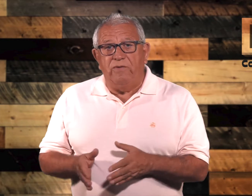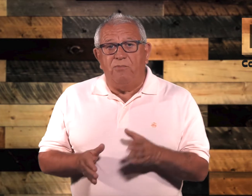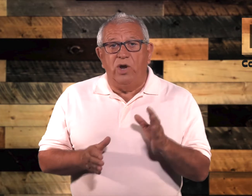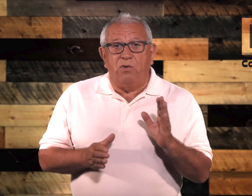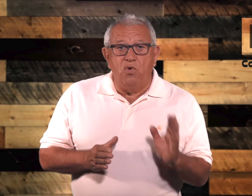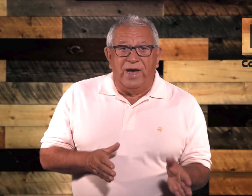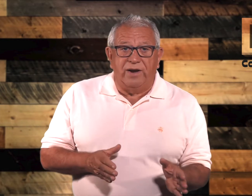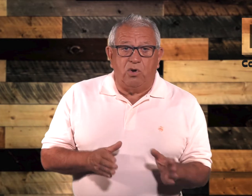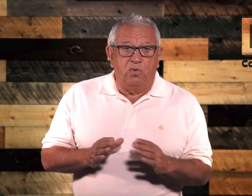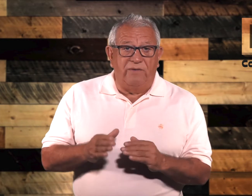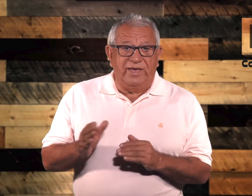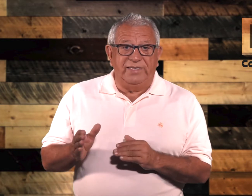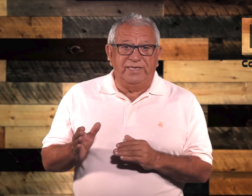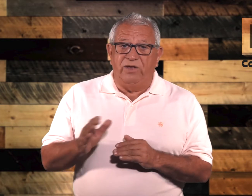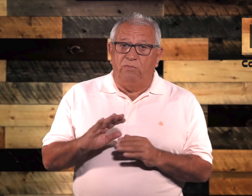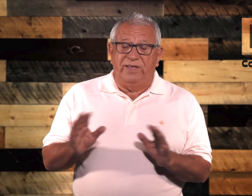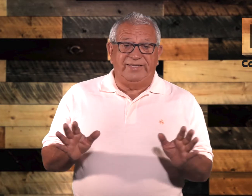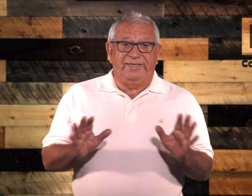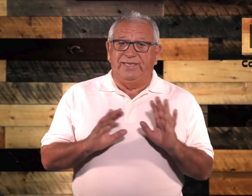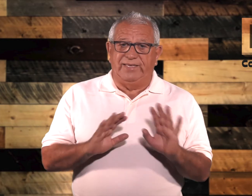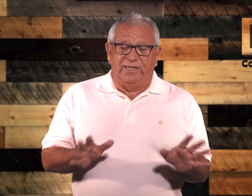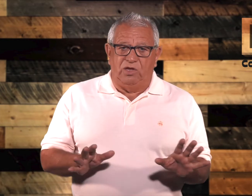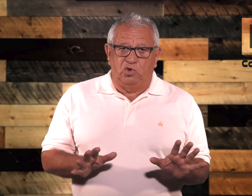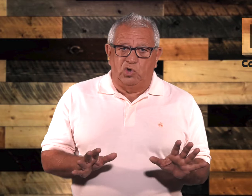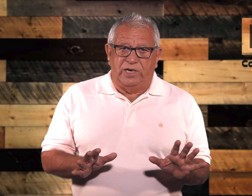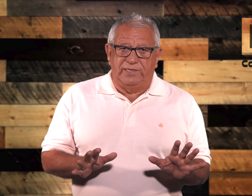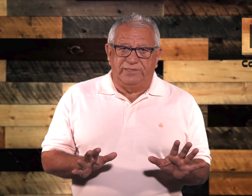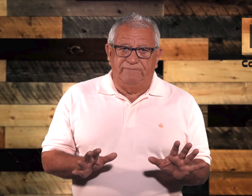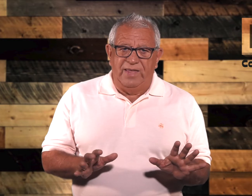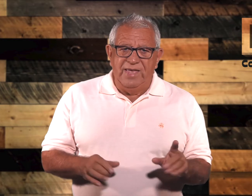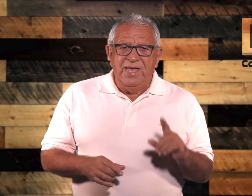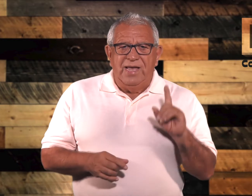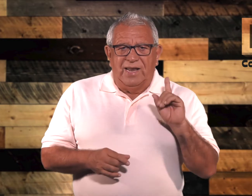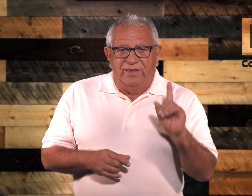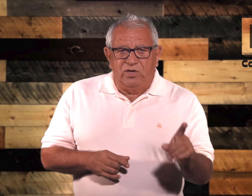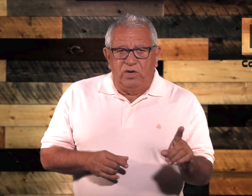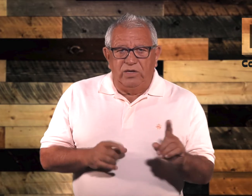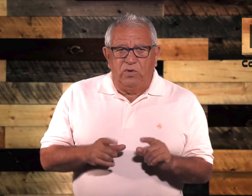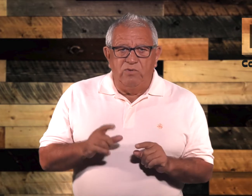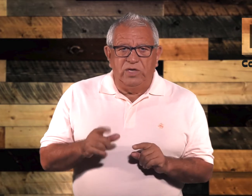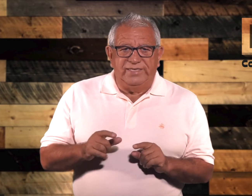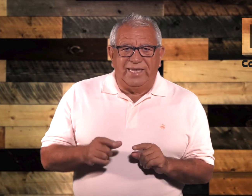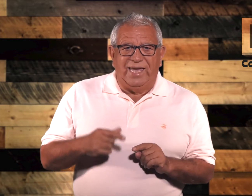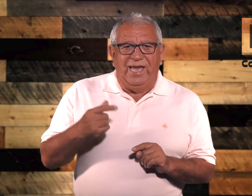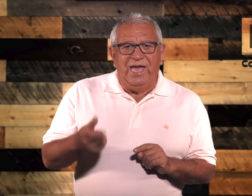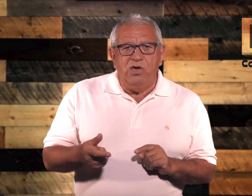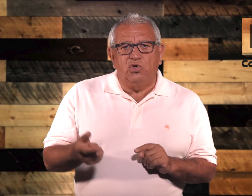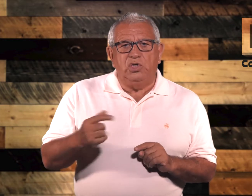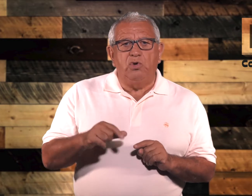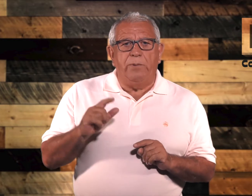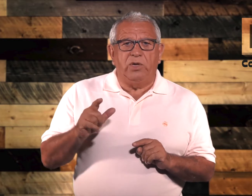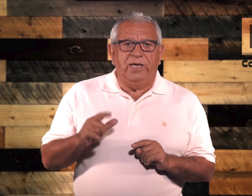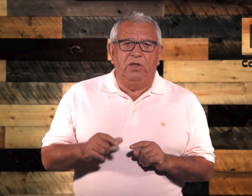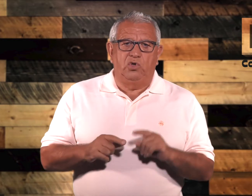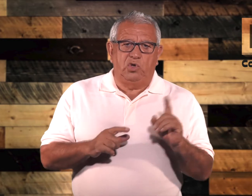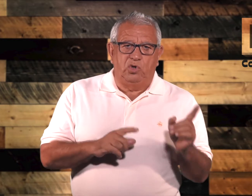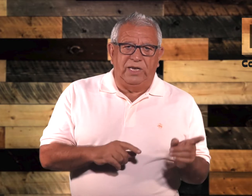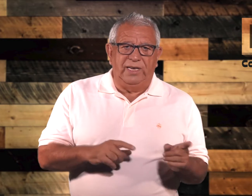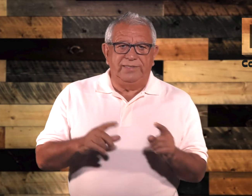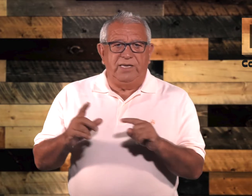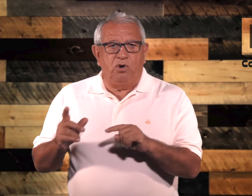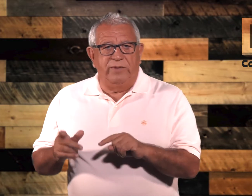tiene una prueba molecular con una vigencia de no más de 72 horas la directora de turismo dice que ellos y sus protegidos